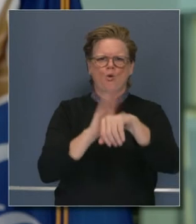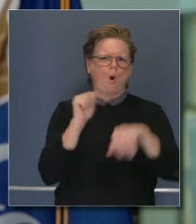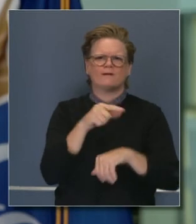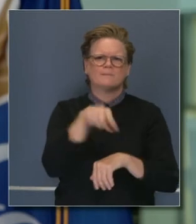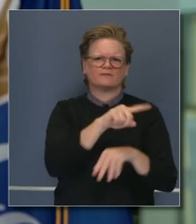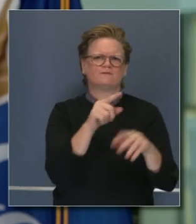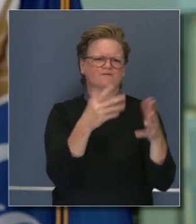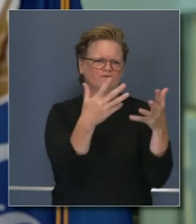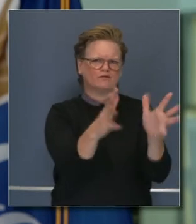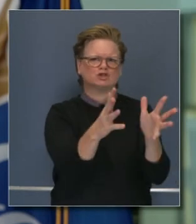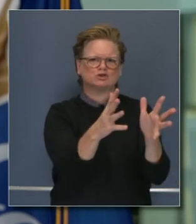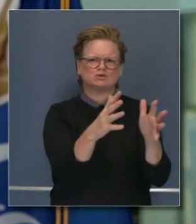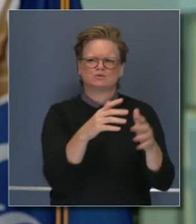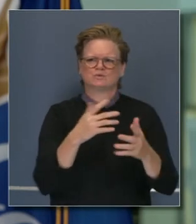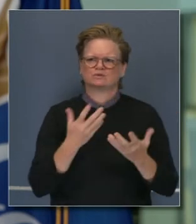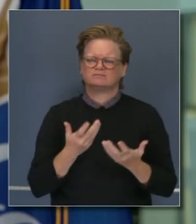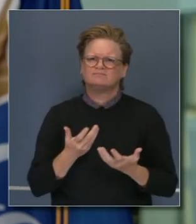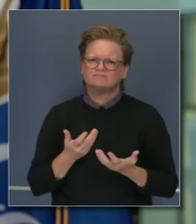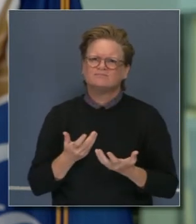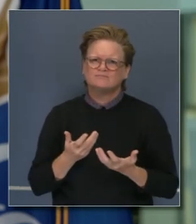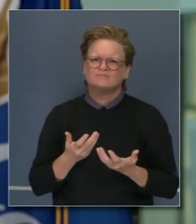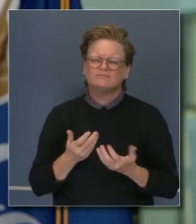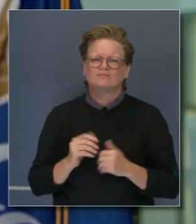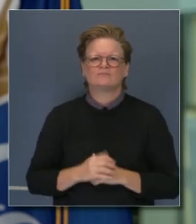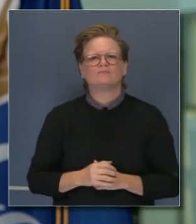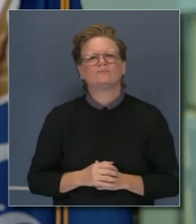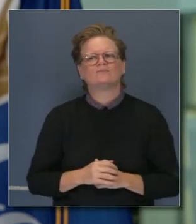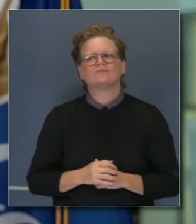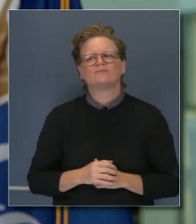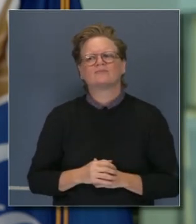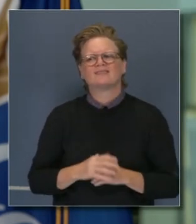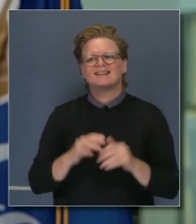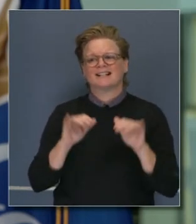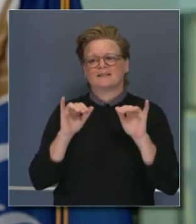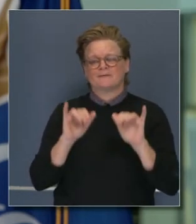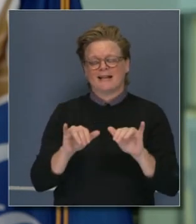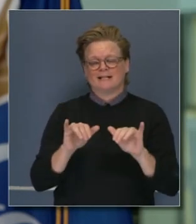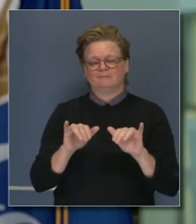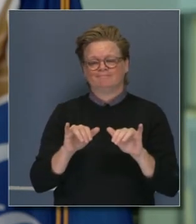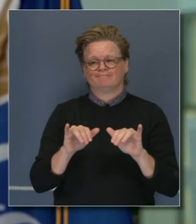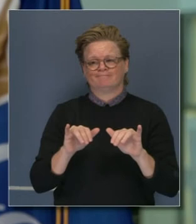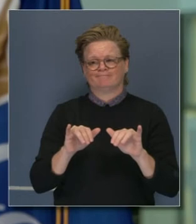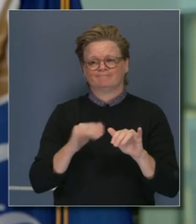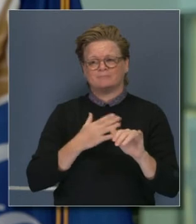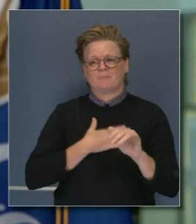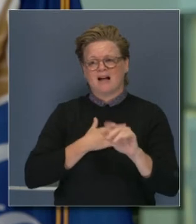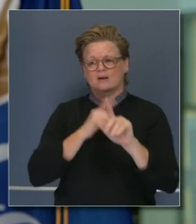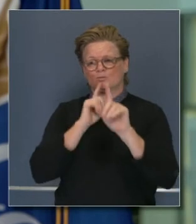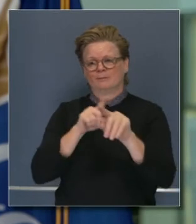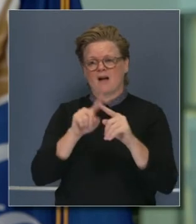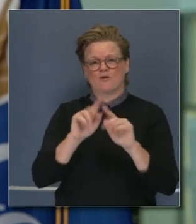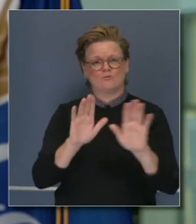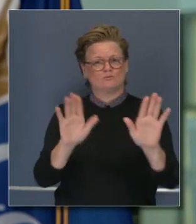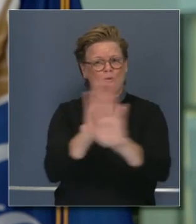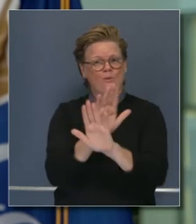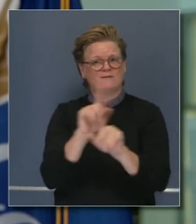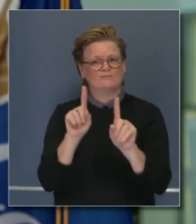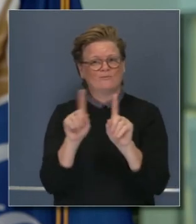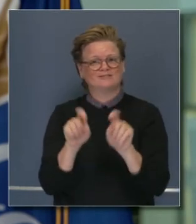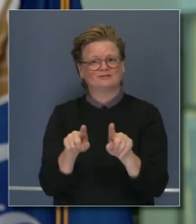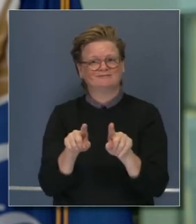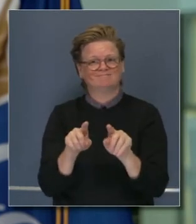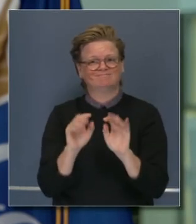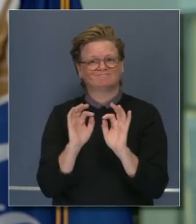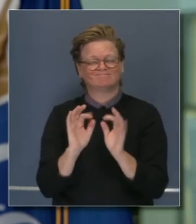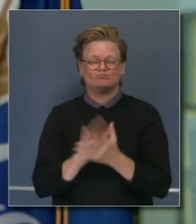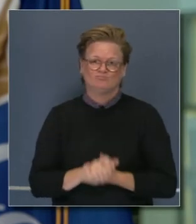ser criticado y condenado ese tipo de comportamiento. Así que generalmente esa es mi respuesta a su